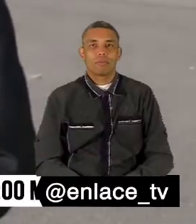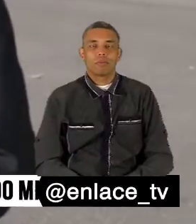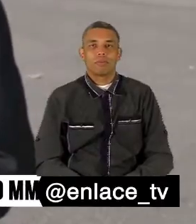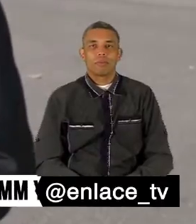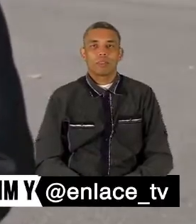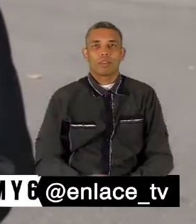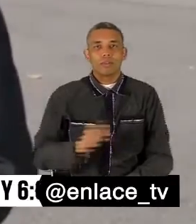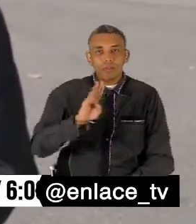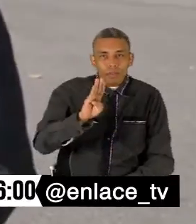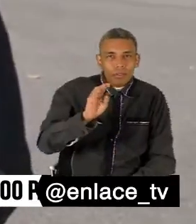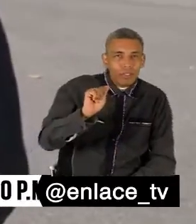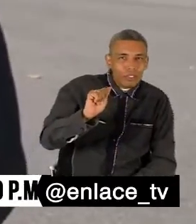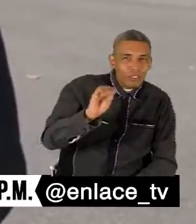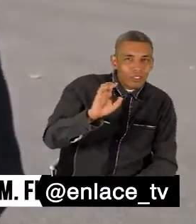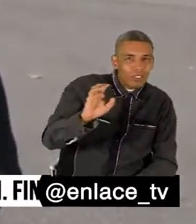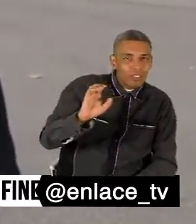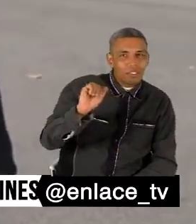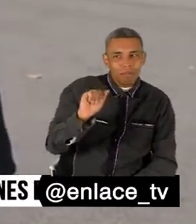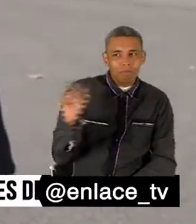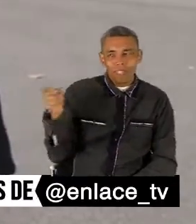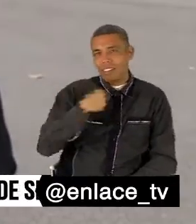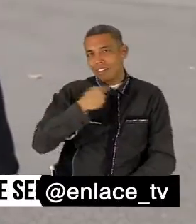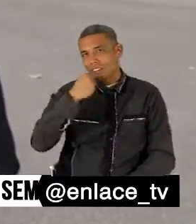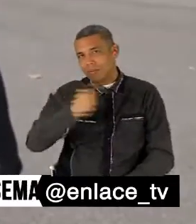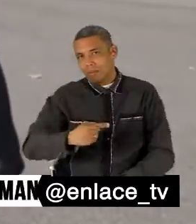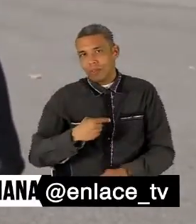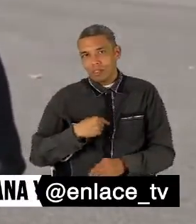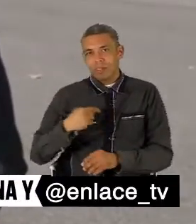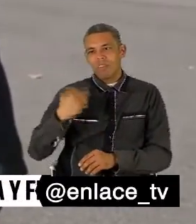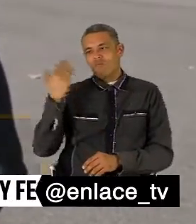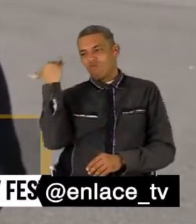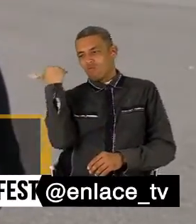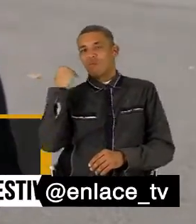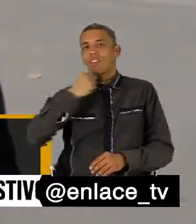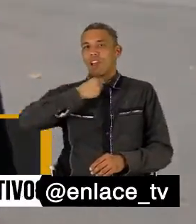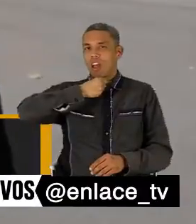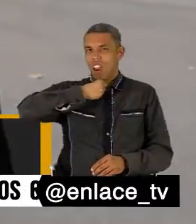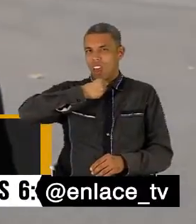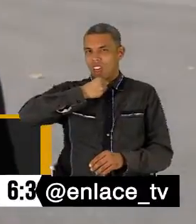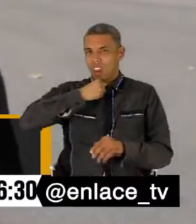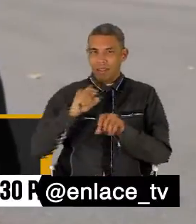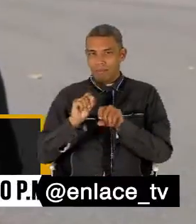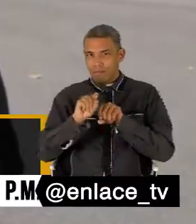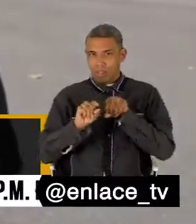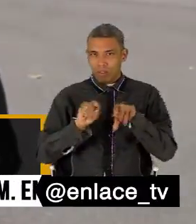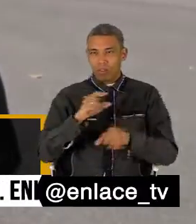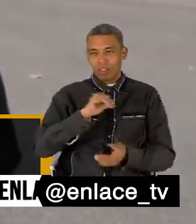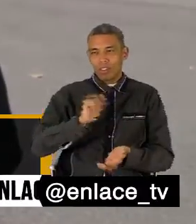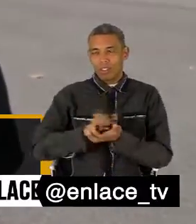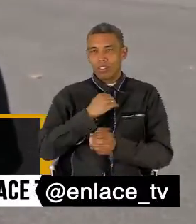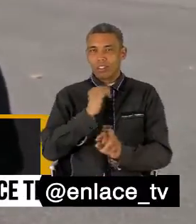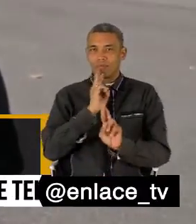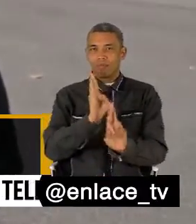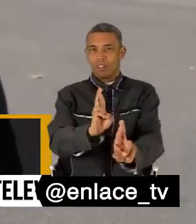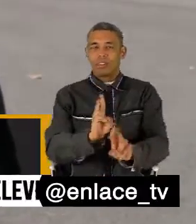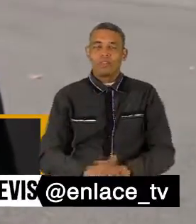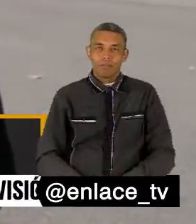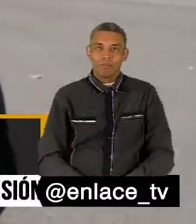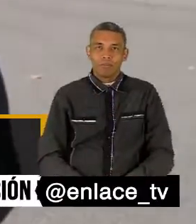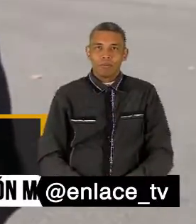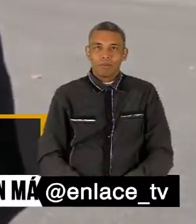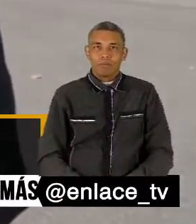Carlitos Bacca hablando, entregando sus declaraciones. Él lo hizo una noche anterior en conferencia de prensa previo a este compromiso frente a Paraguay. Con el